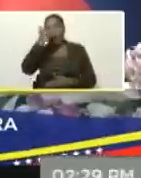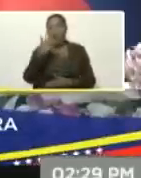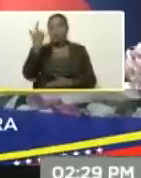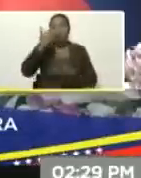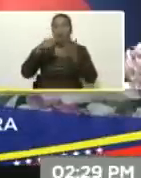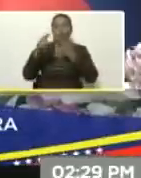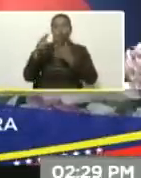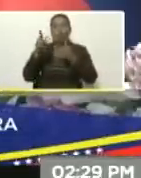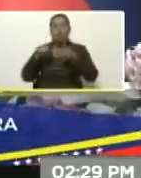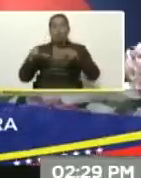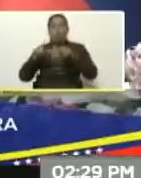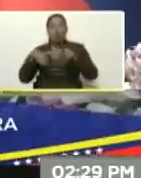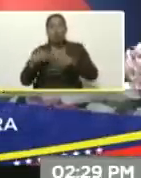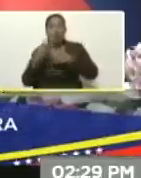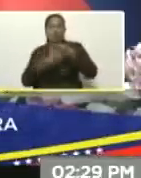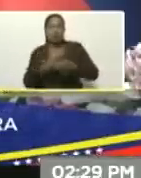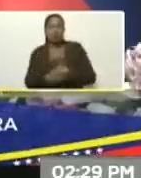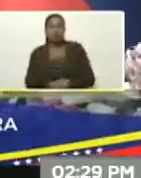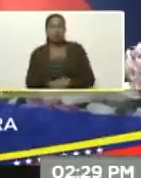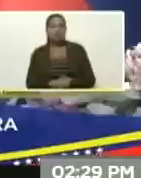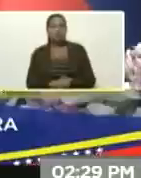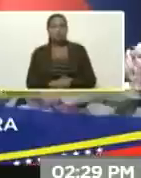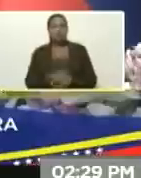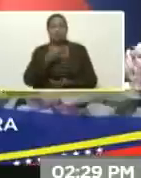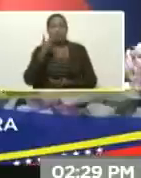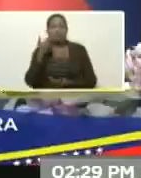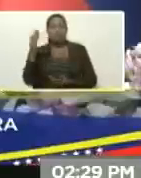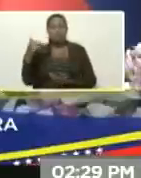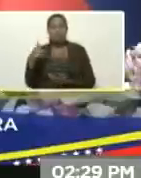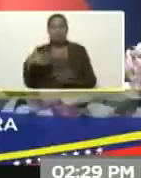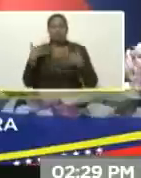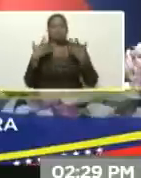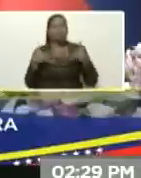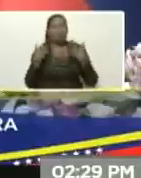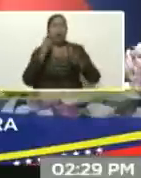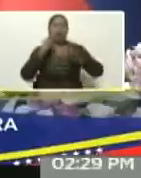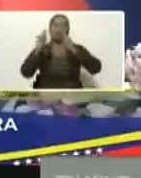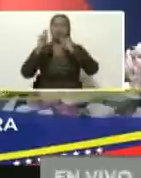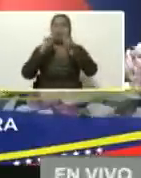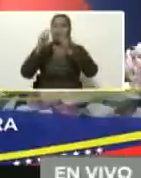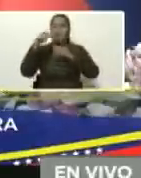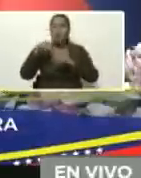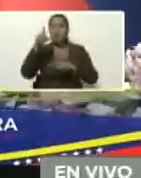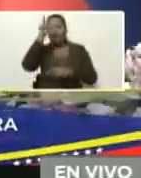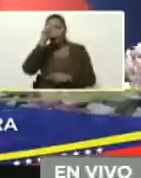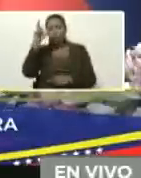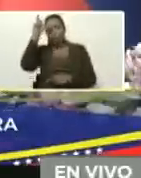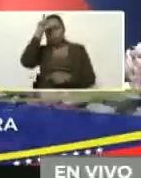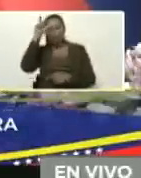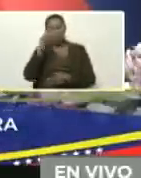a otros destinos. Prefiere venir a disfrutar el turismo en Turquía.